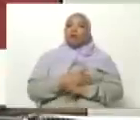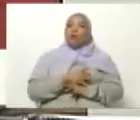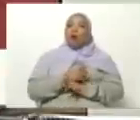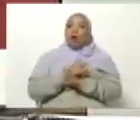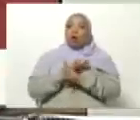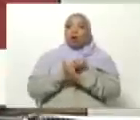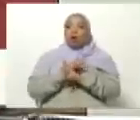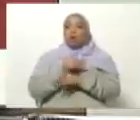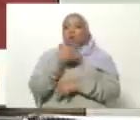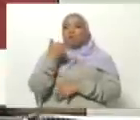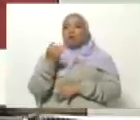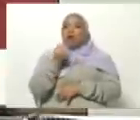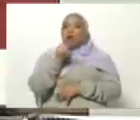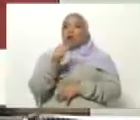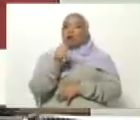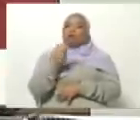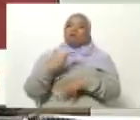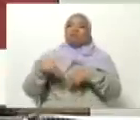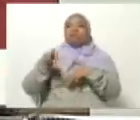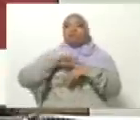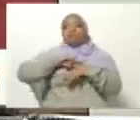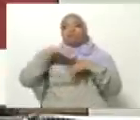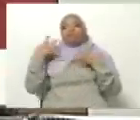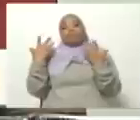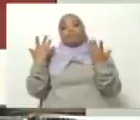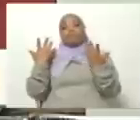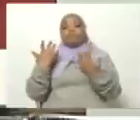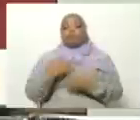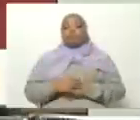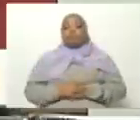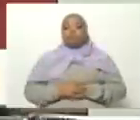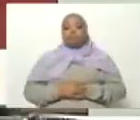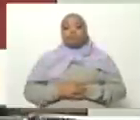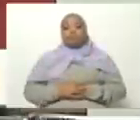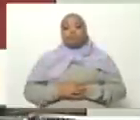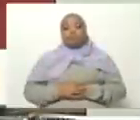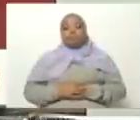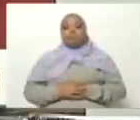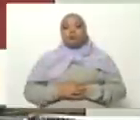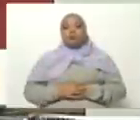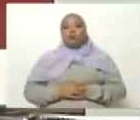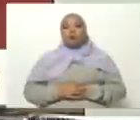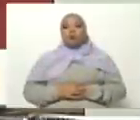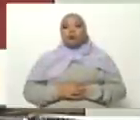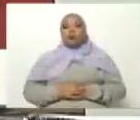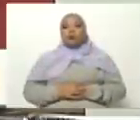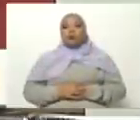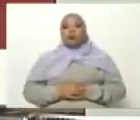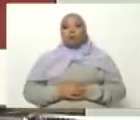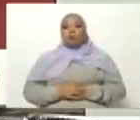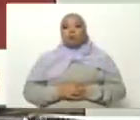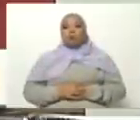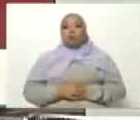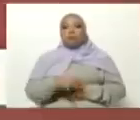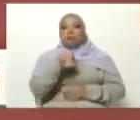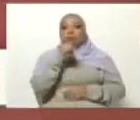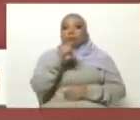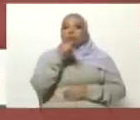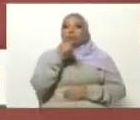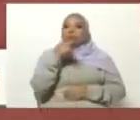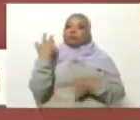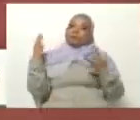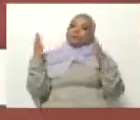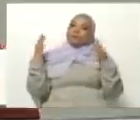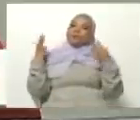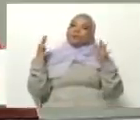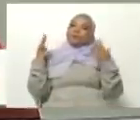Venezuela es campeón cada vez que logra salir de aquí a participar. Nuestros atletas son unos verdaderos campeones y campeones.